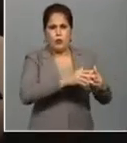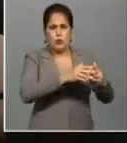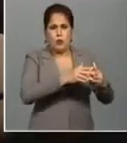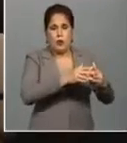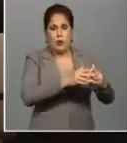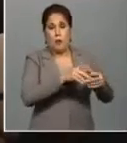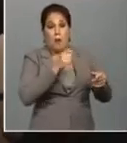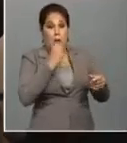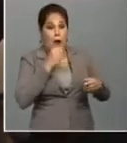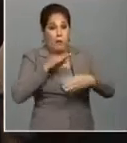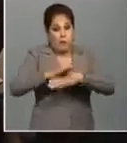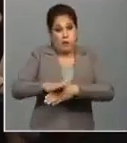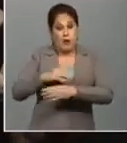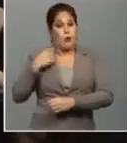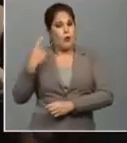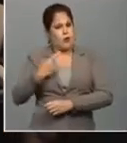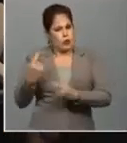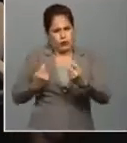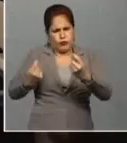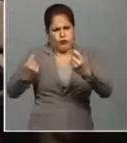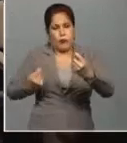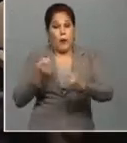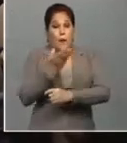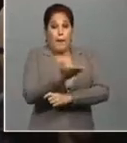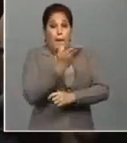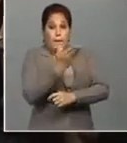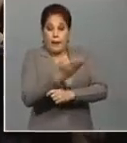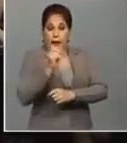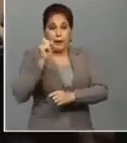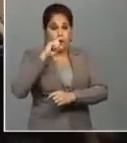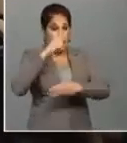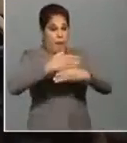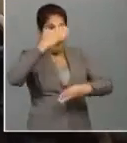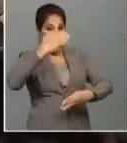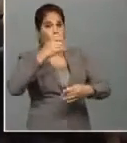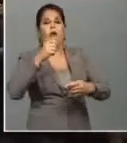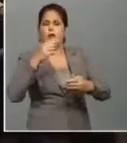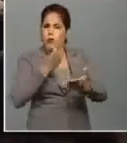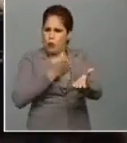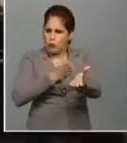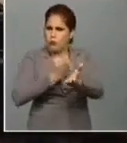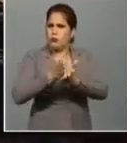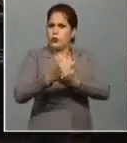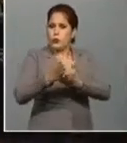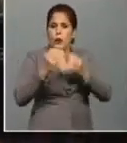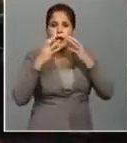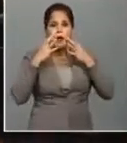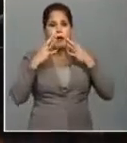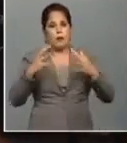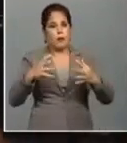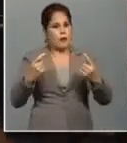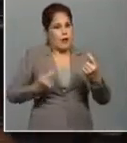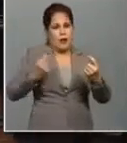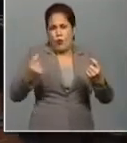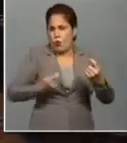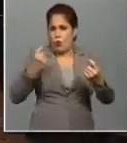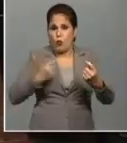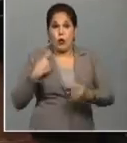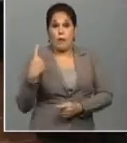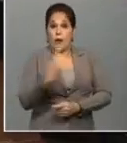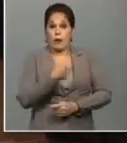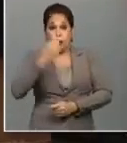como el crimen nuestro reclamo a que se ponga fin es y será sin tregua en lucha incesante